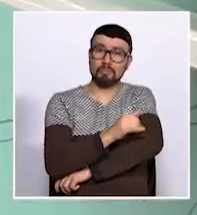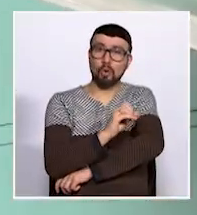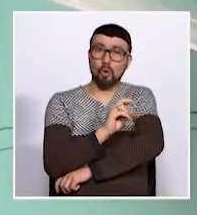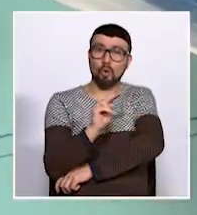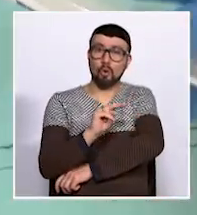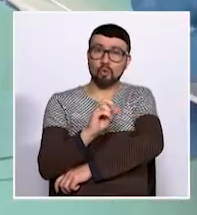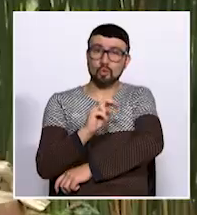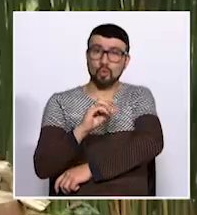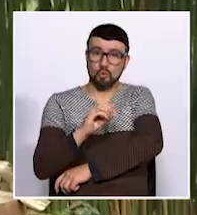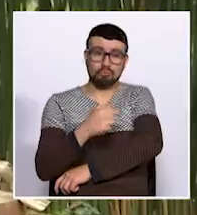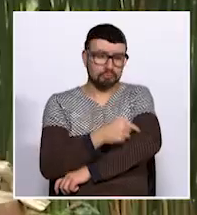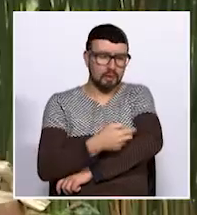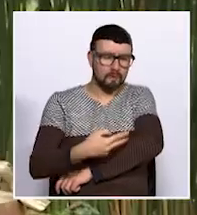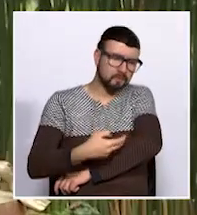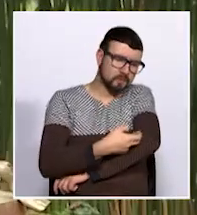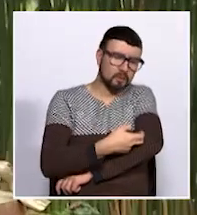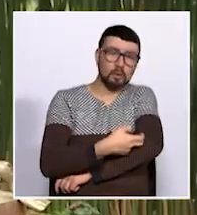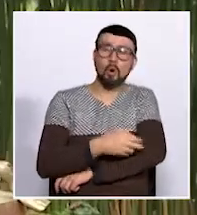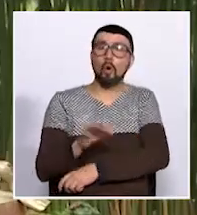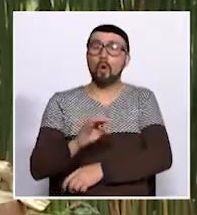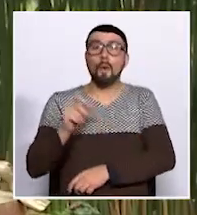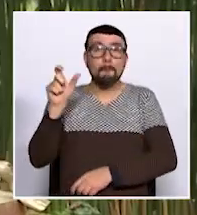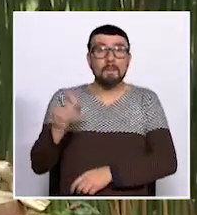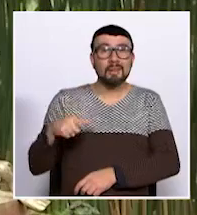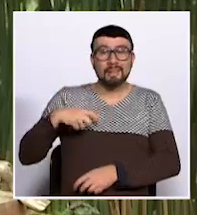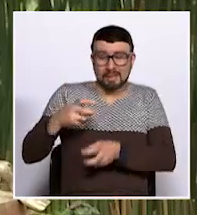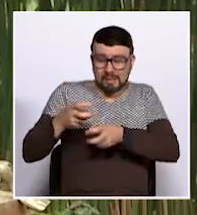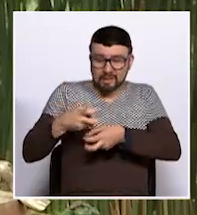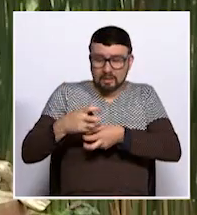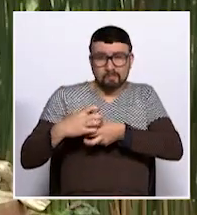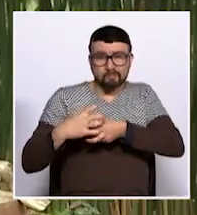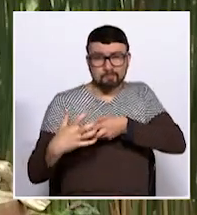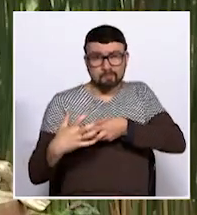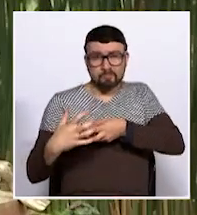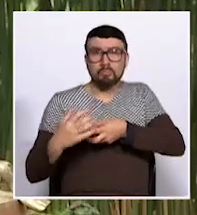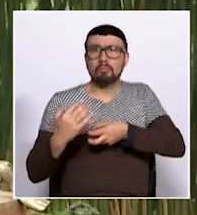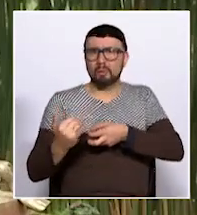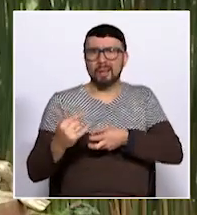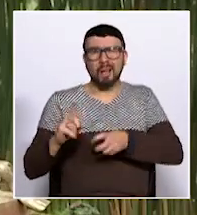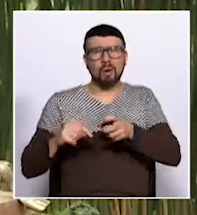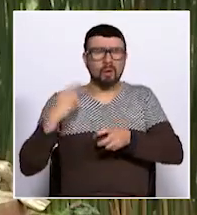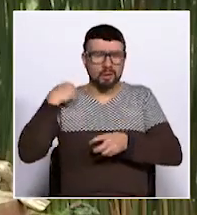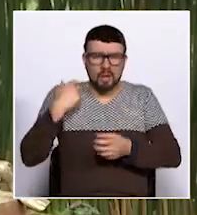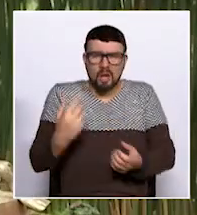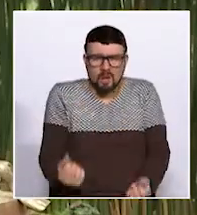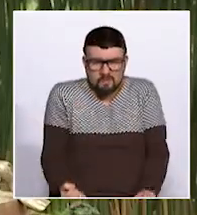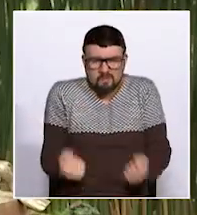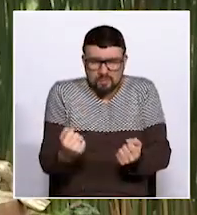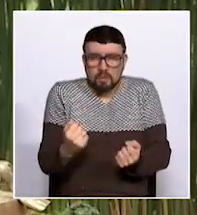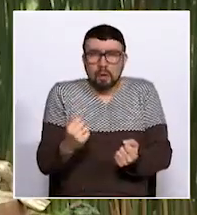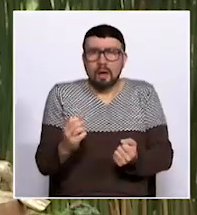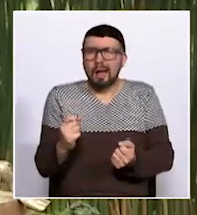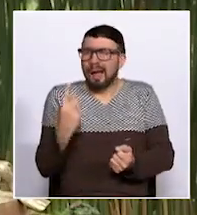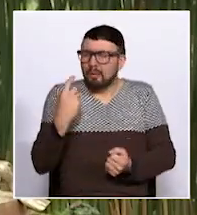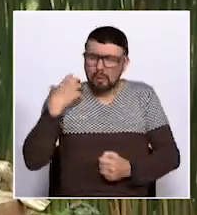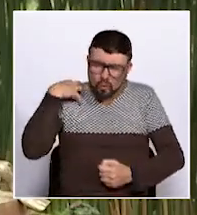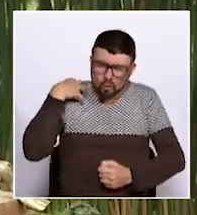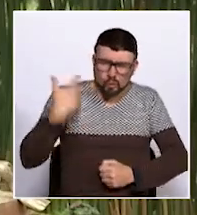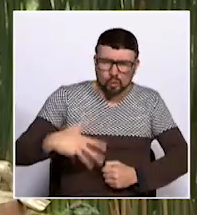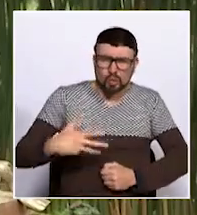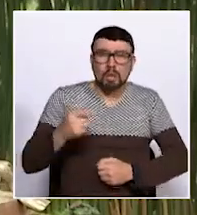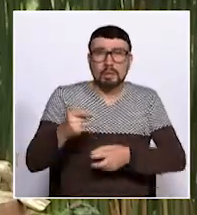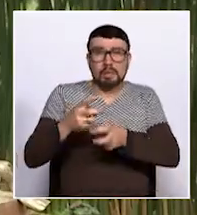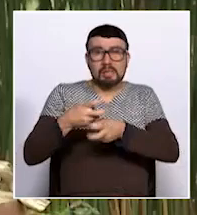a las personas que tienen hernias discales, que por algún movimiento en la columna se le salió un disco y le